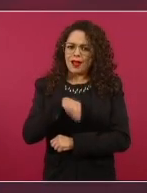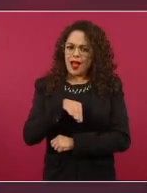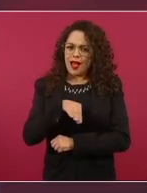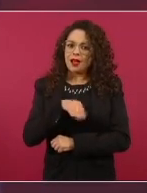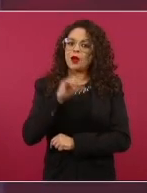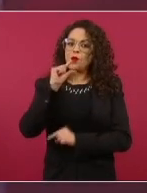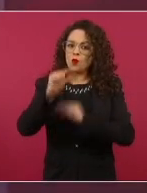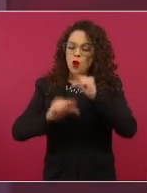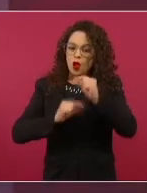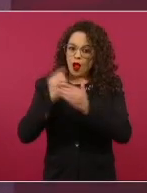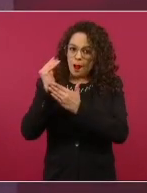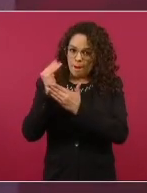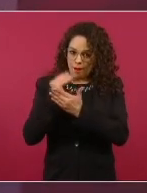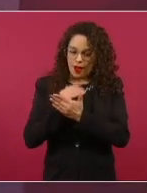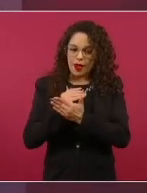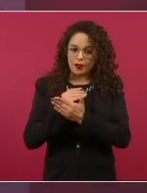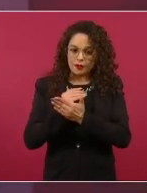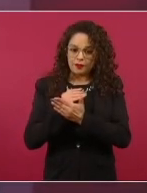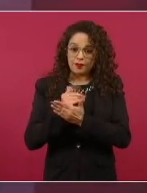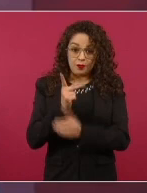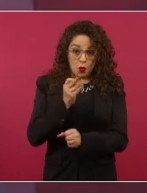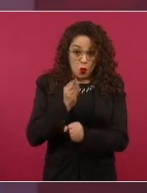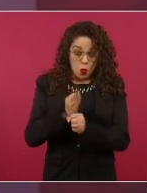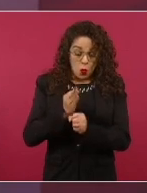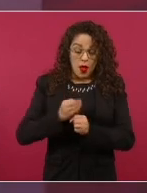todavía es